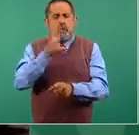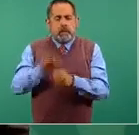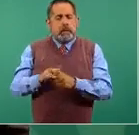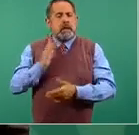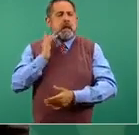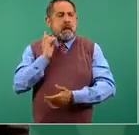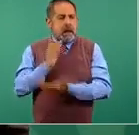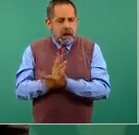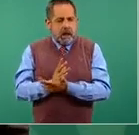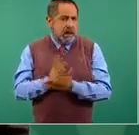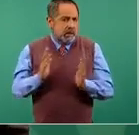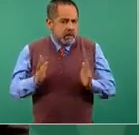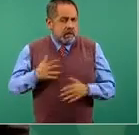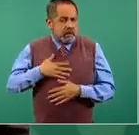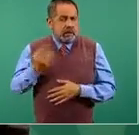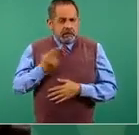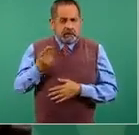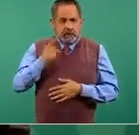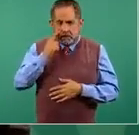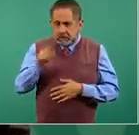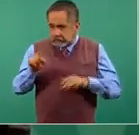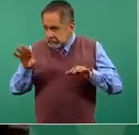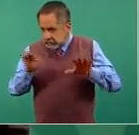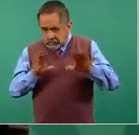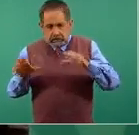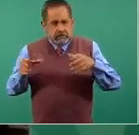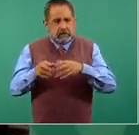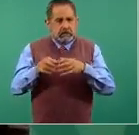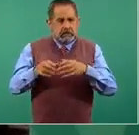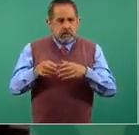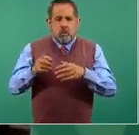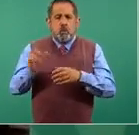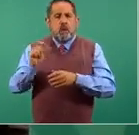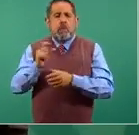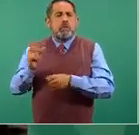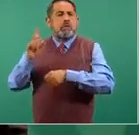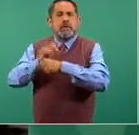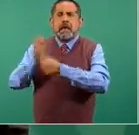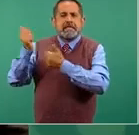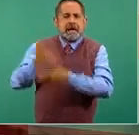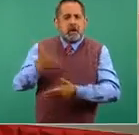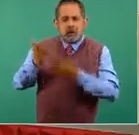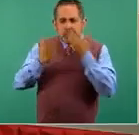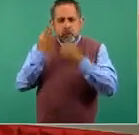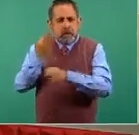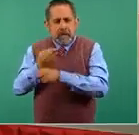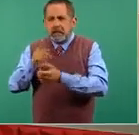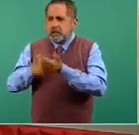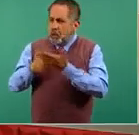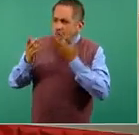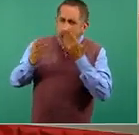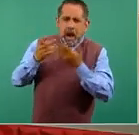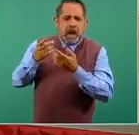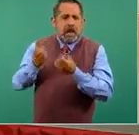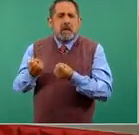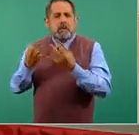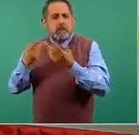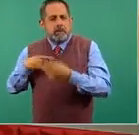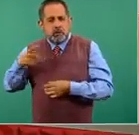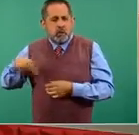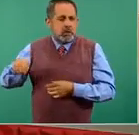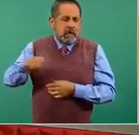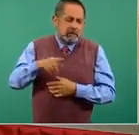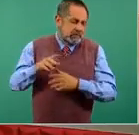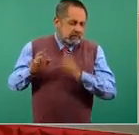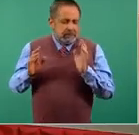el país en su momento recabó a la llegada de estas personas, cuáles fueron esos estudios que se realizaron, cuál es el número en su